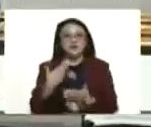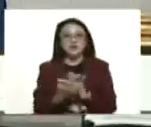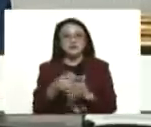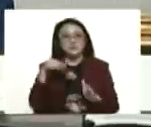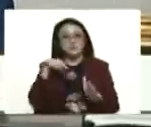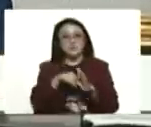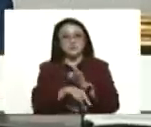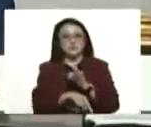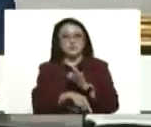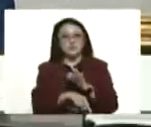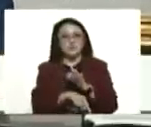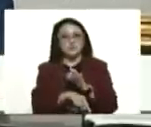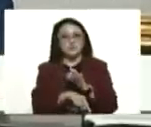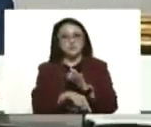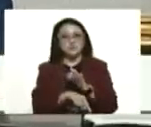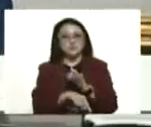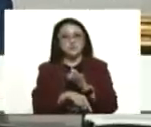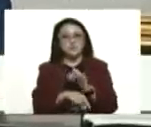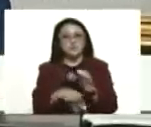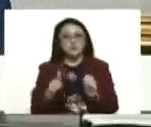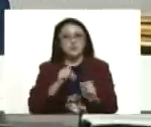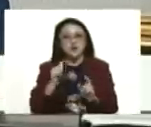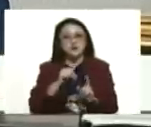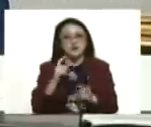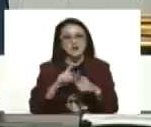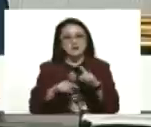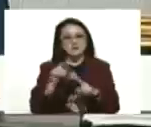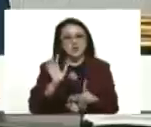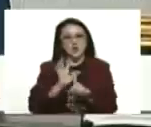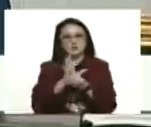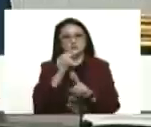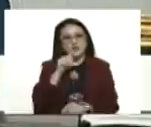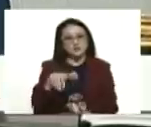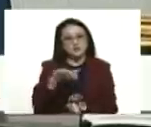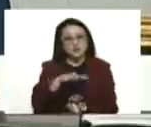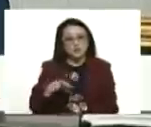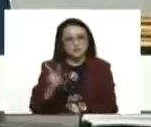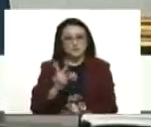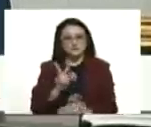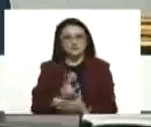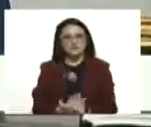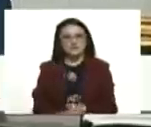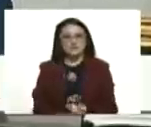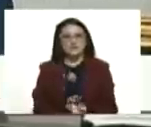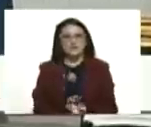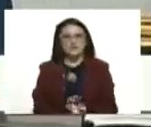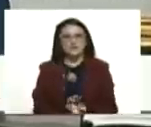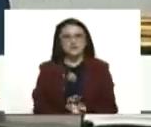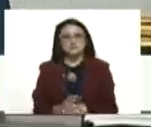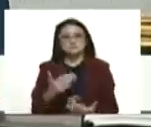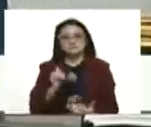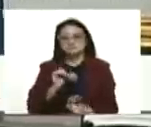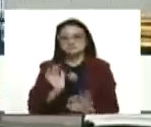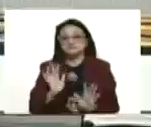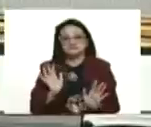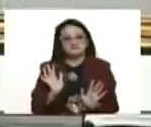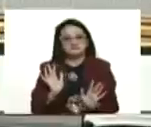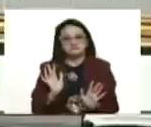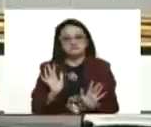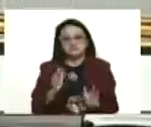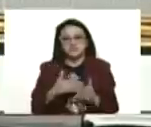de cualquier acción en contra del pueblo de Venezuela. Sea quien sea, caiga quien